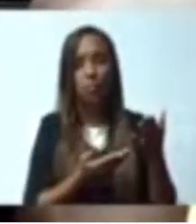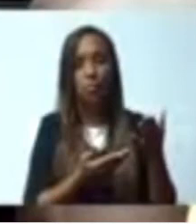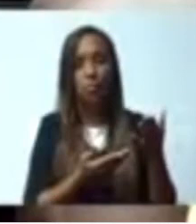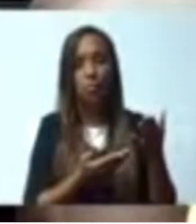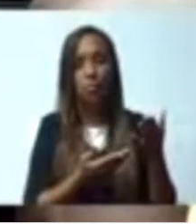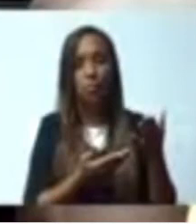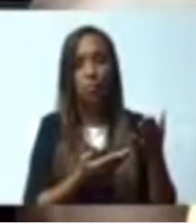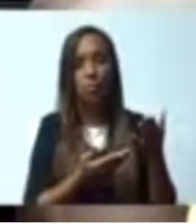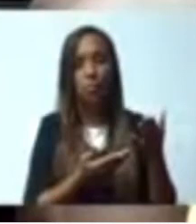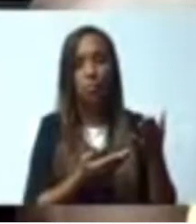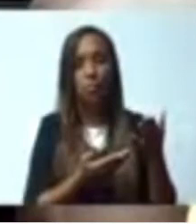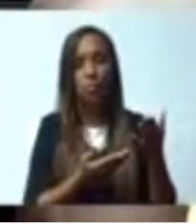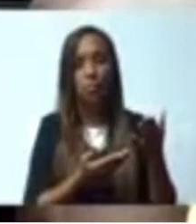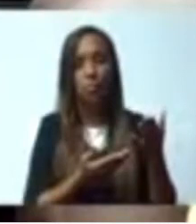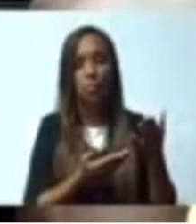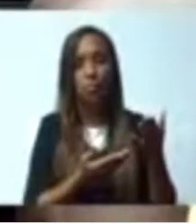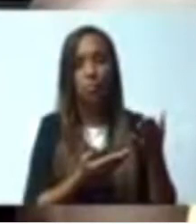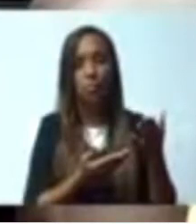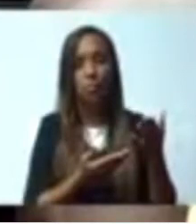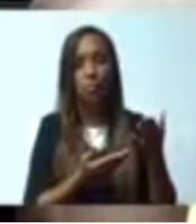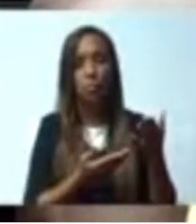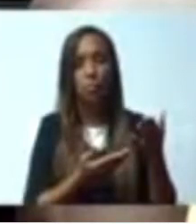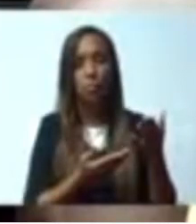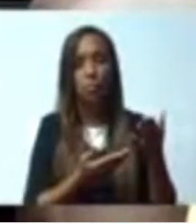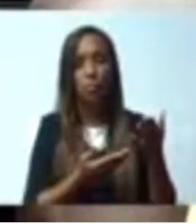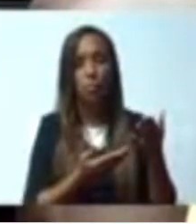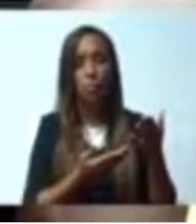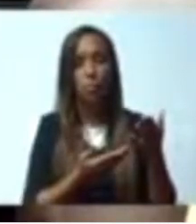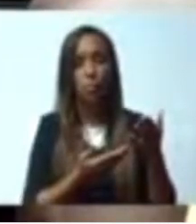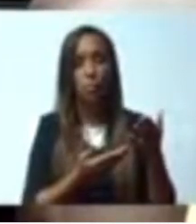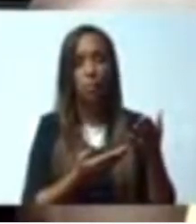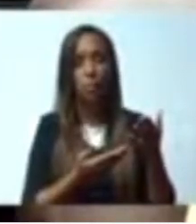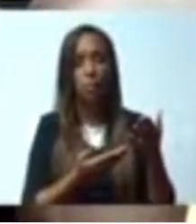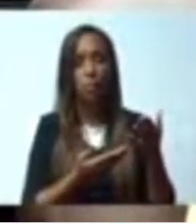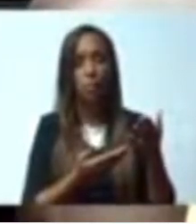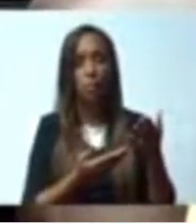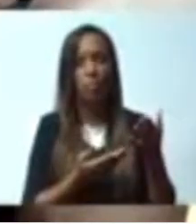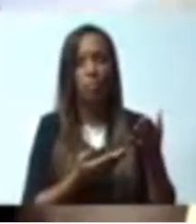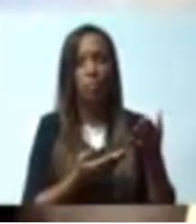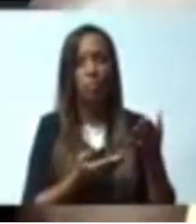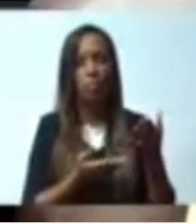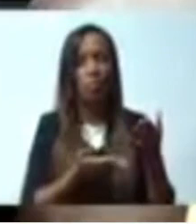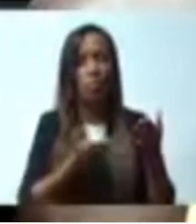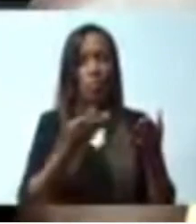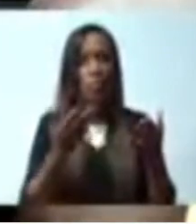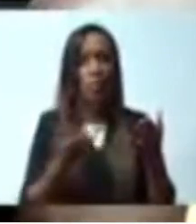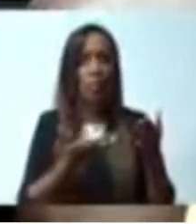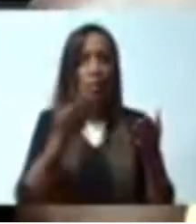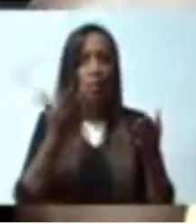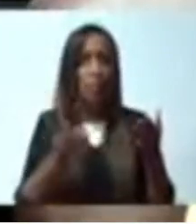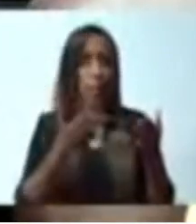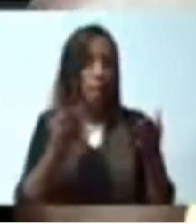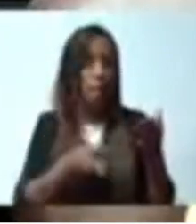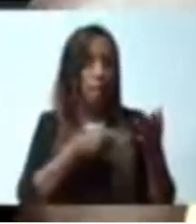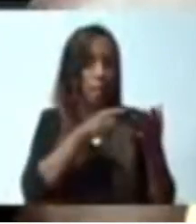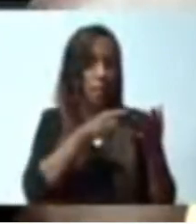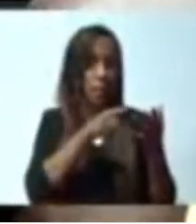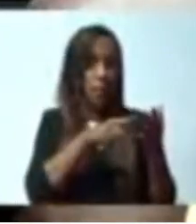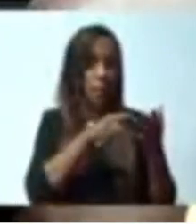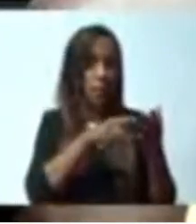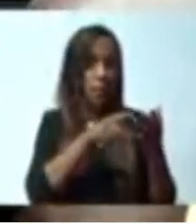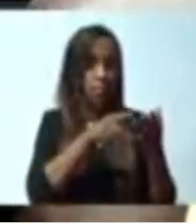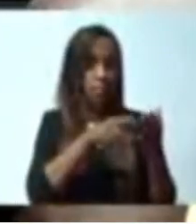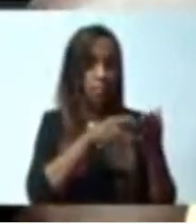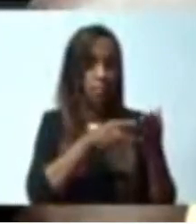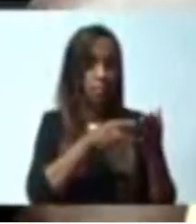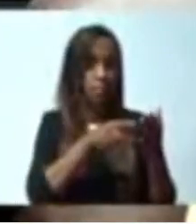de su función, surja, como podría ser un vínculo filial con un ente como presidente de la República, vicepresidente, bufete directivo del